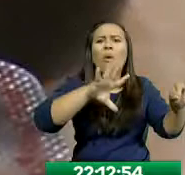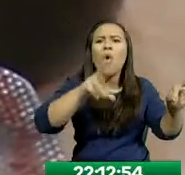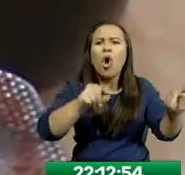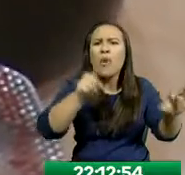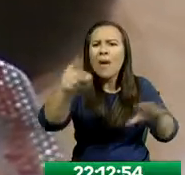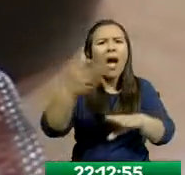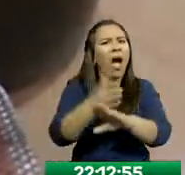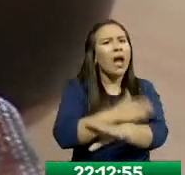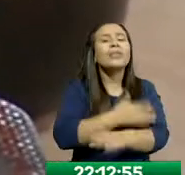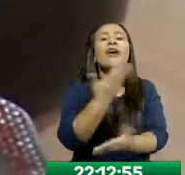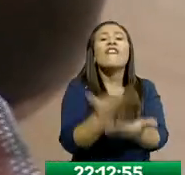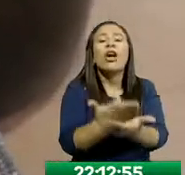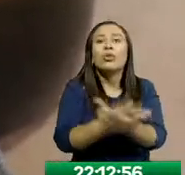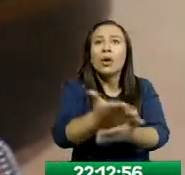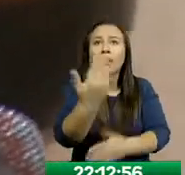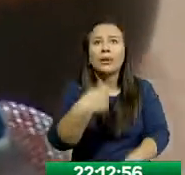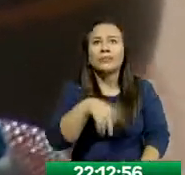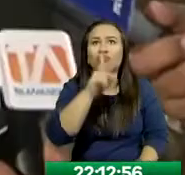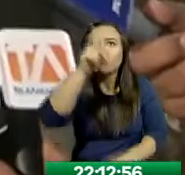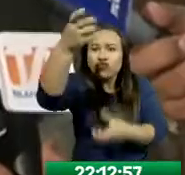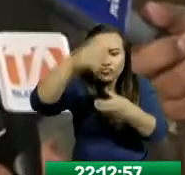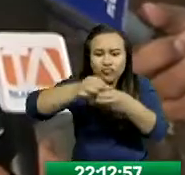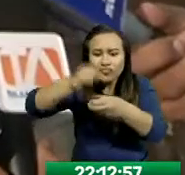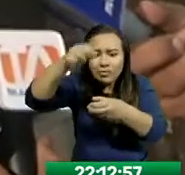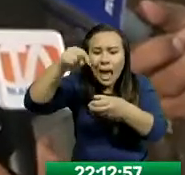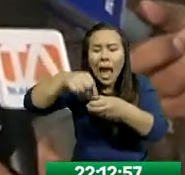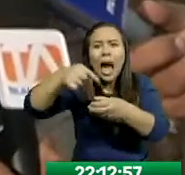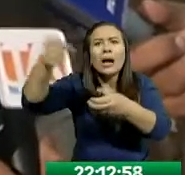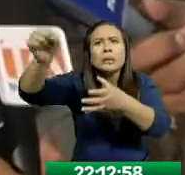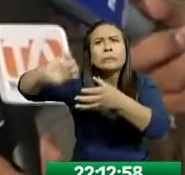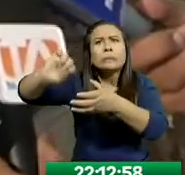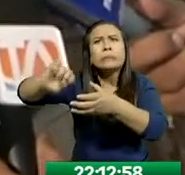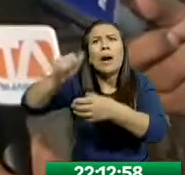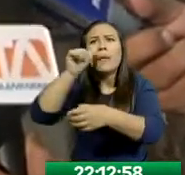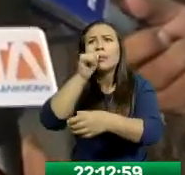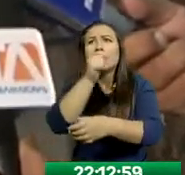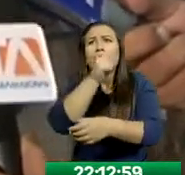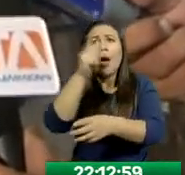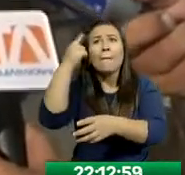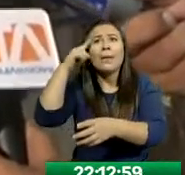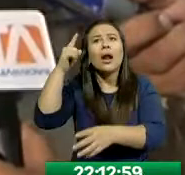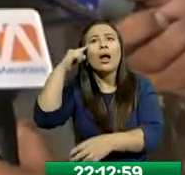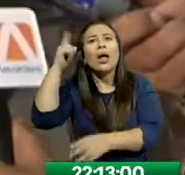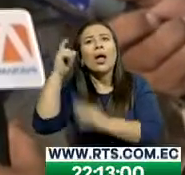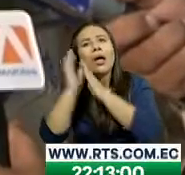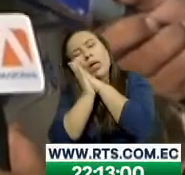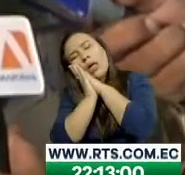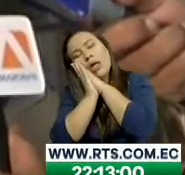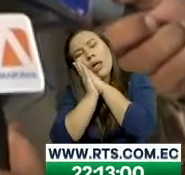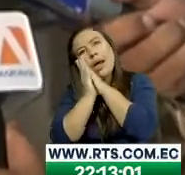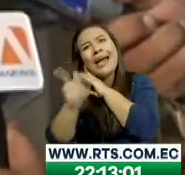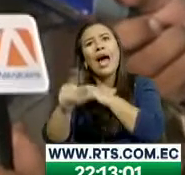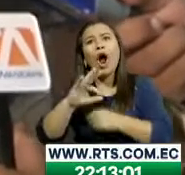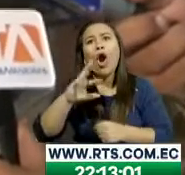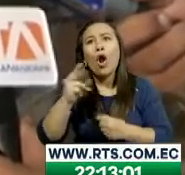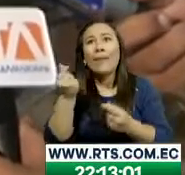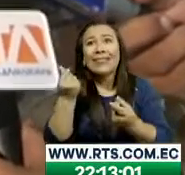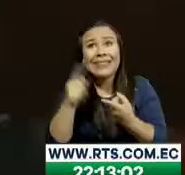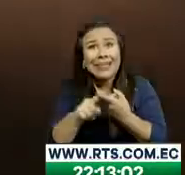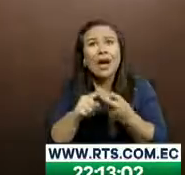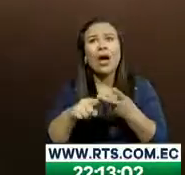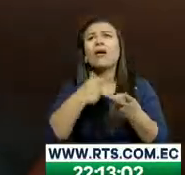justificadas y ciertos alucinógenos. Se le encontró una fuerte cantidad de dinero, de teléfonos,